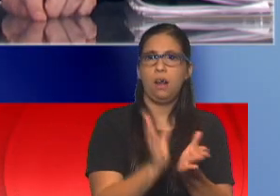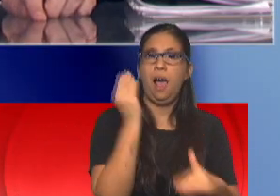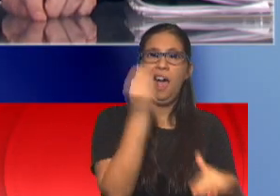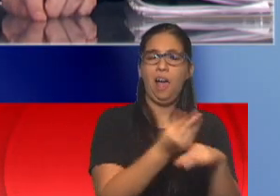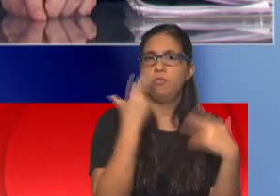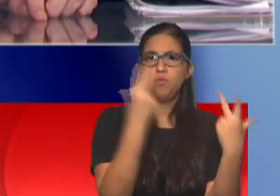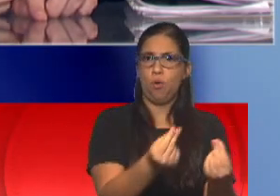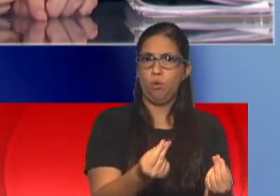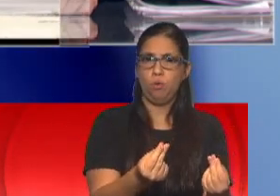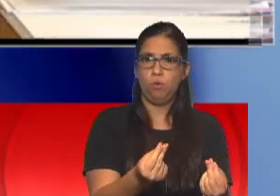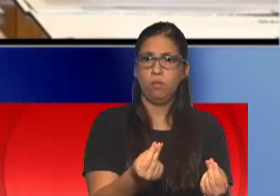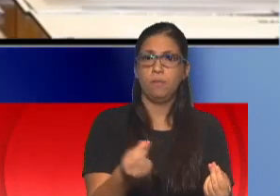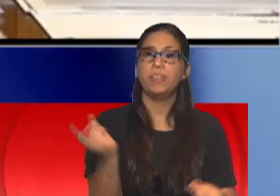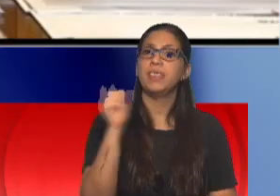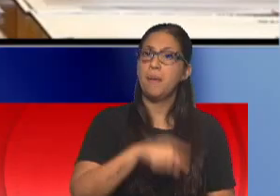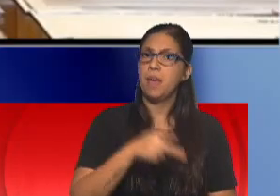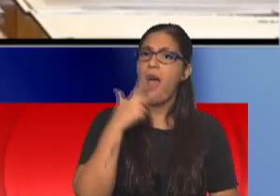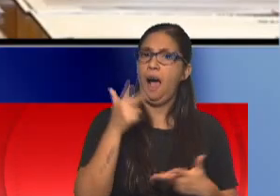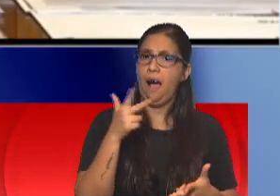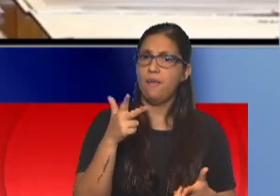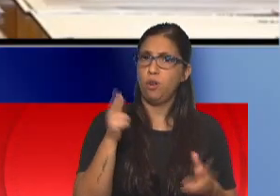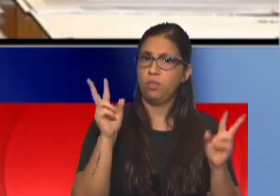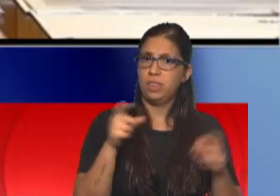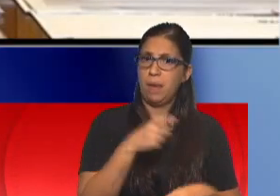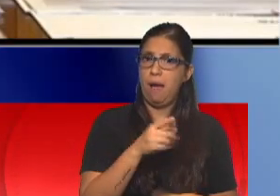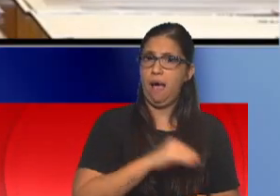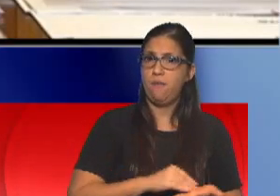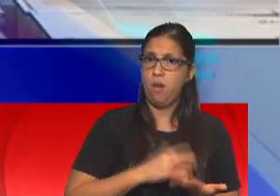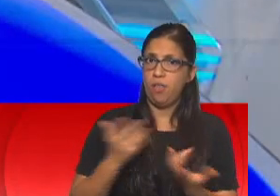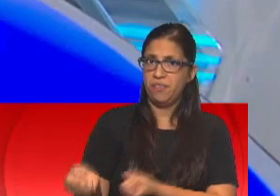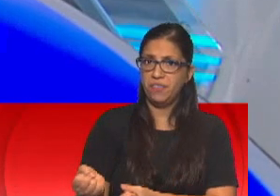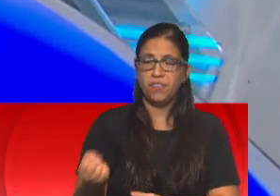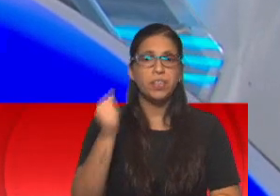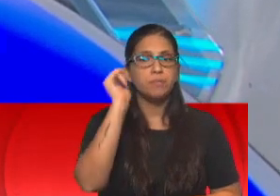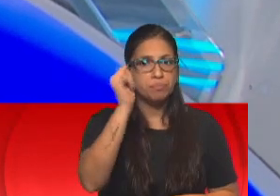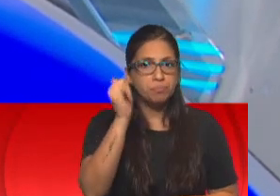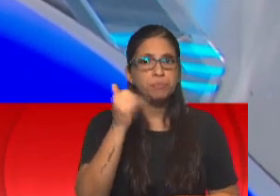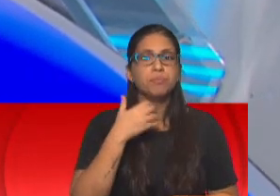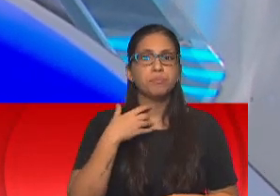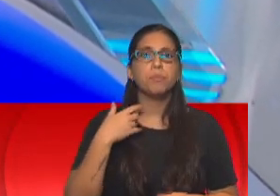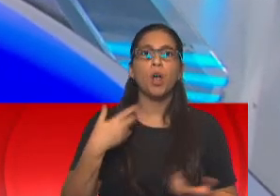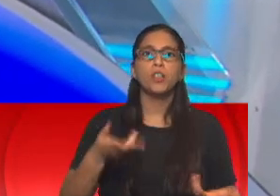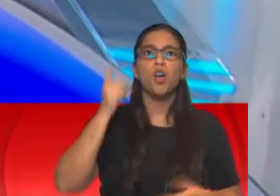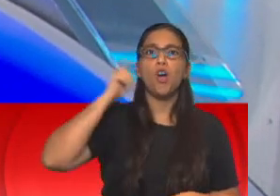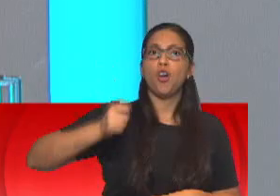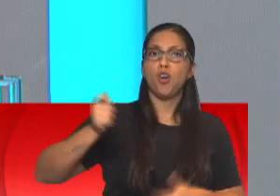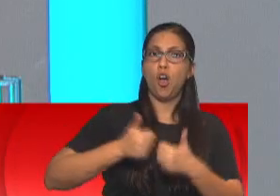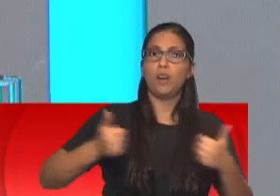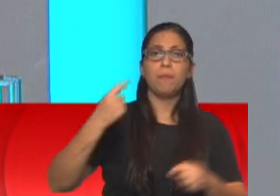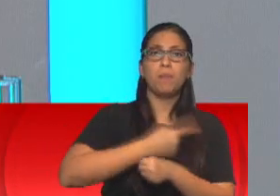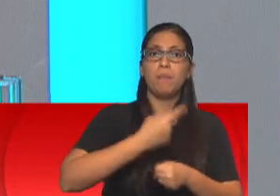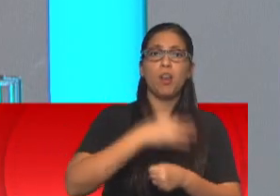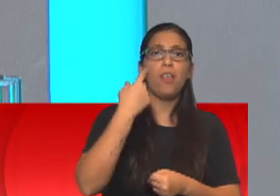también en la conferencia el doctor Berardi. Exactamente. Fue una de las primeras cuestiones que dijo, ¿no? Bueno, es que entonces, primero la Corte va a tener que resolver